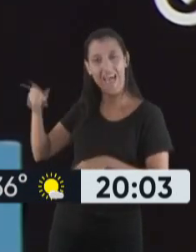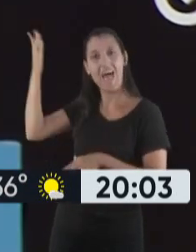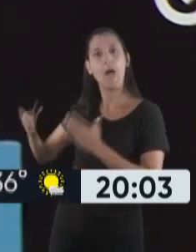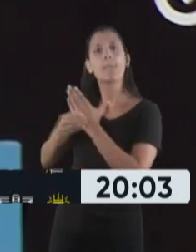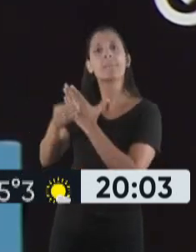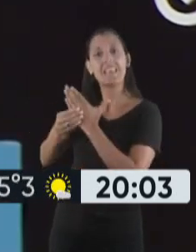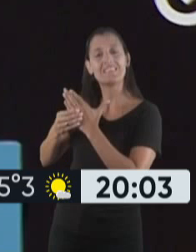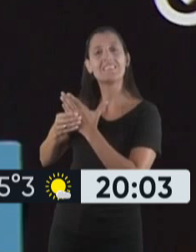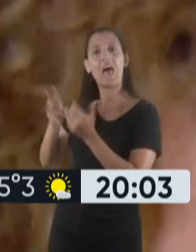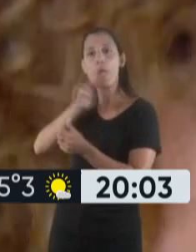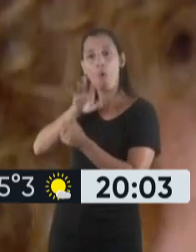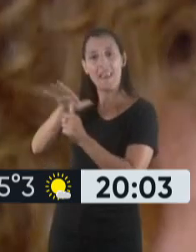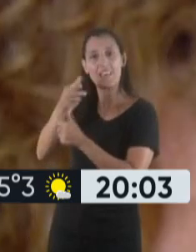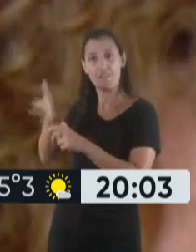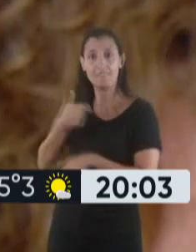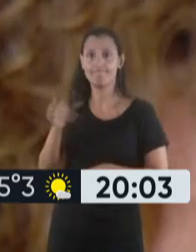Yo no.